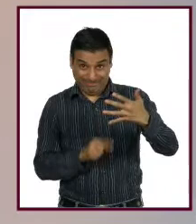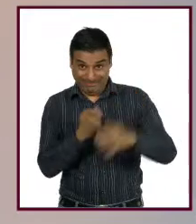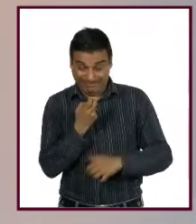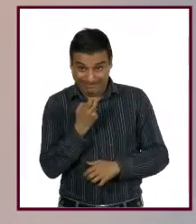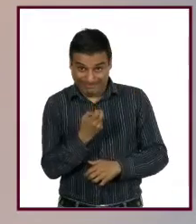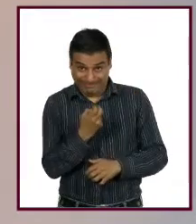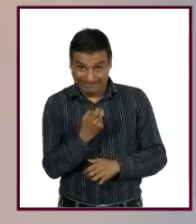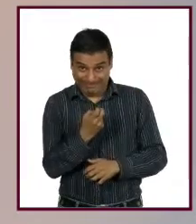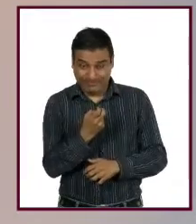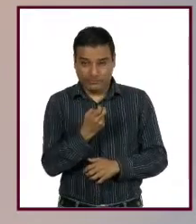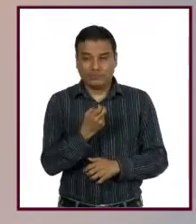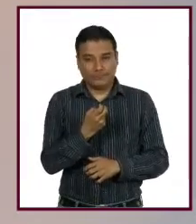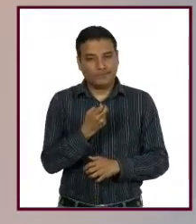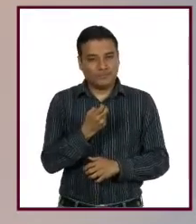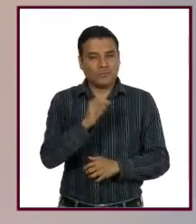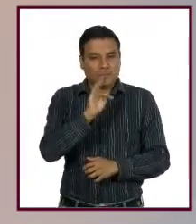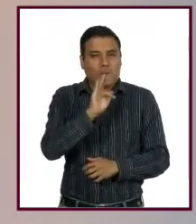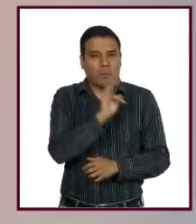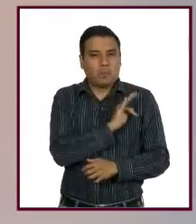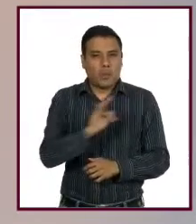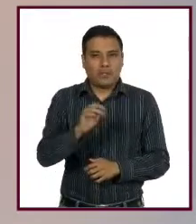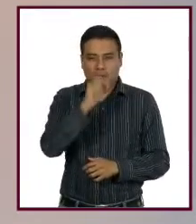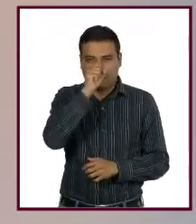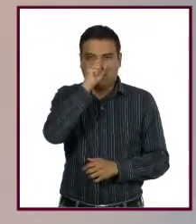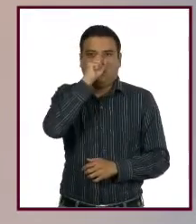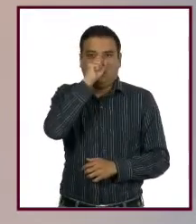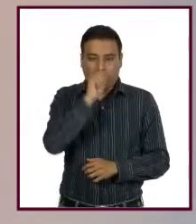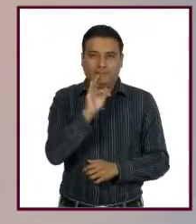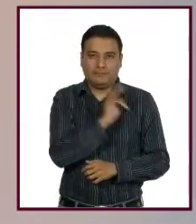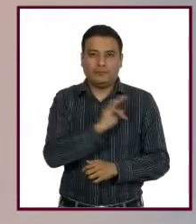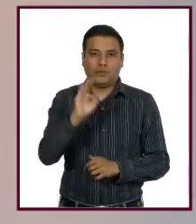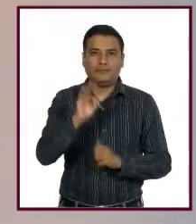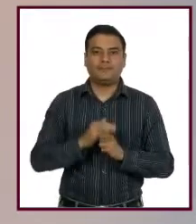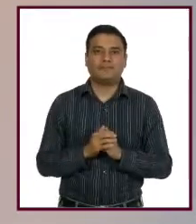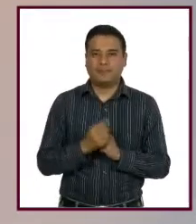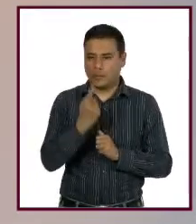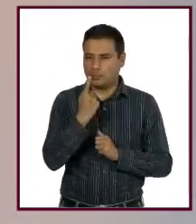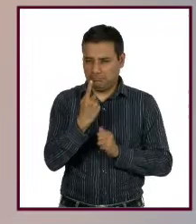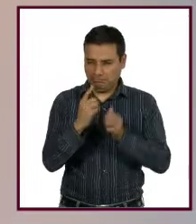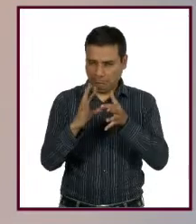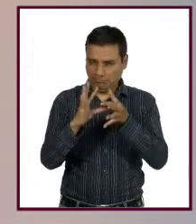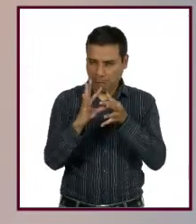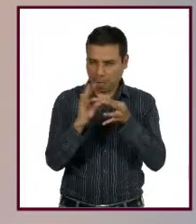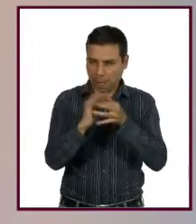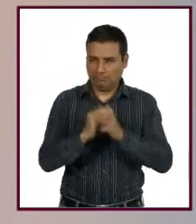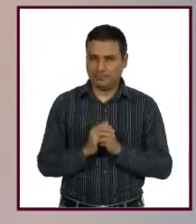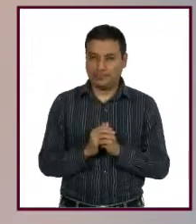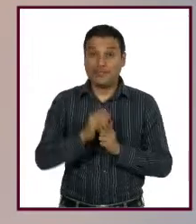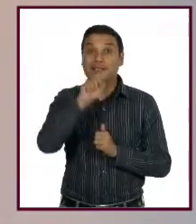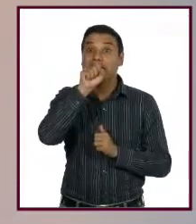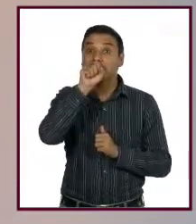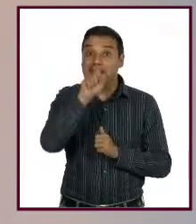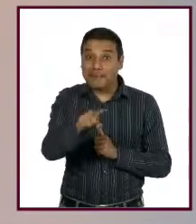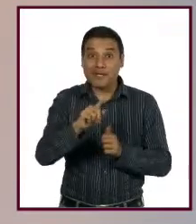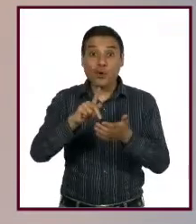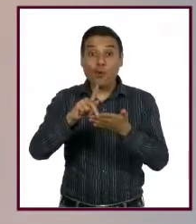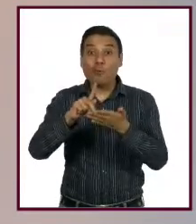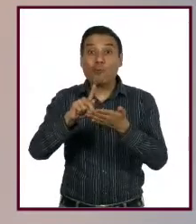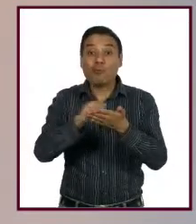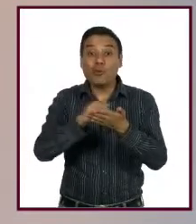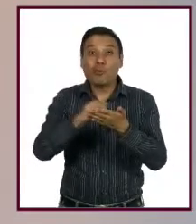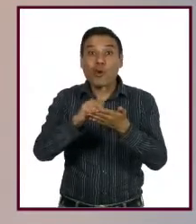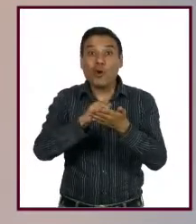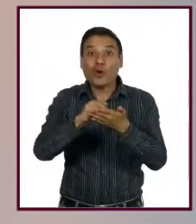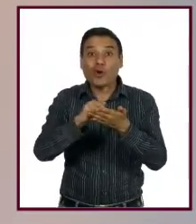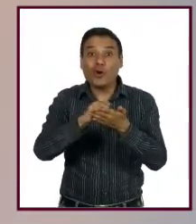ser consideradas inhalables. Algo que creo que falta recalcar es que también los plumones indelebles, algunos